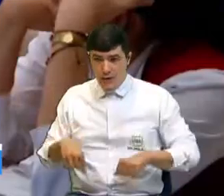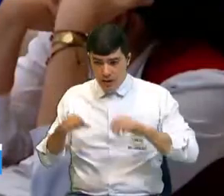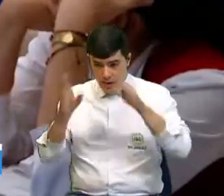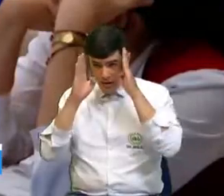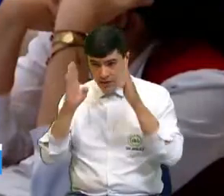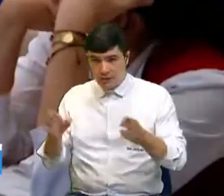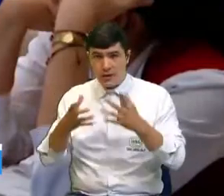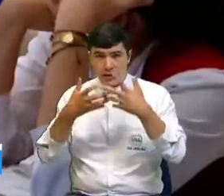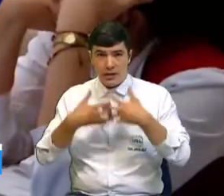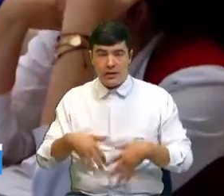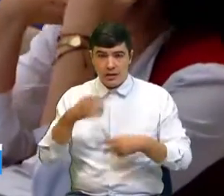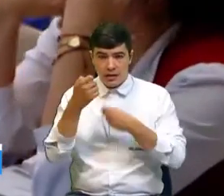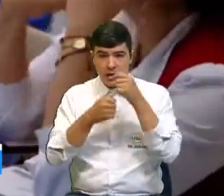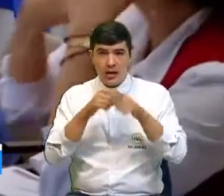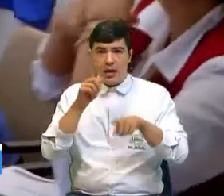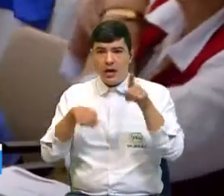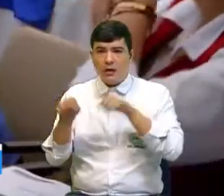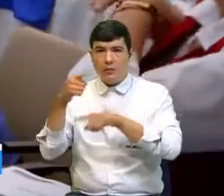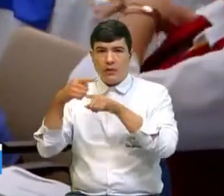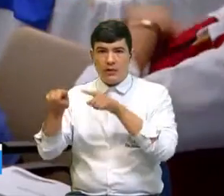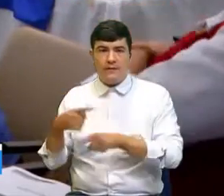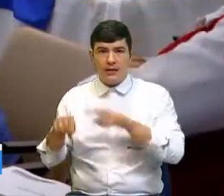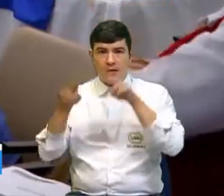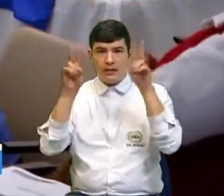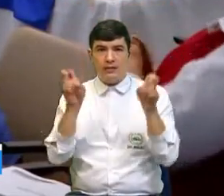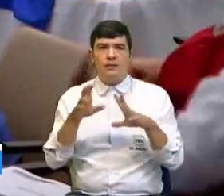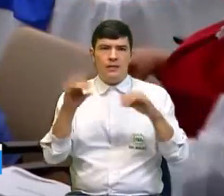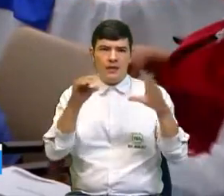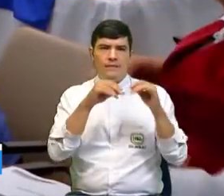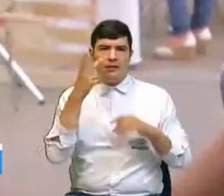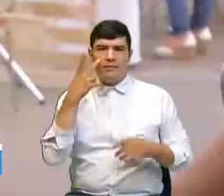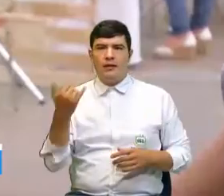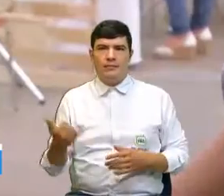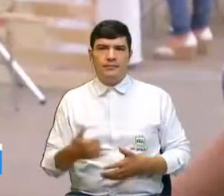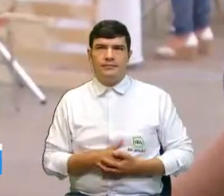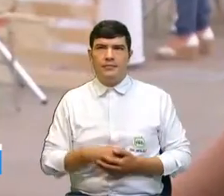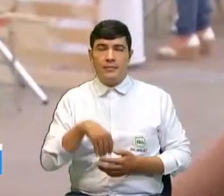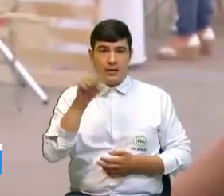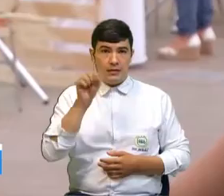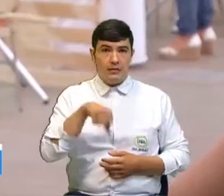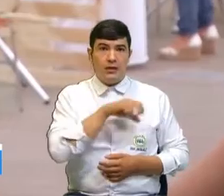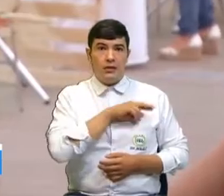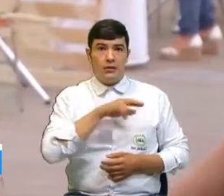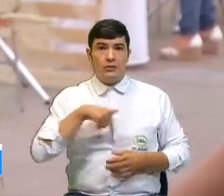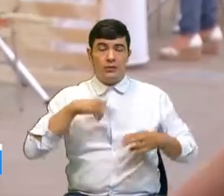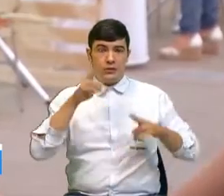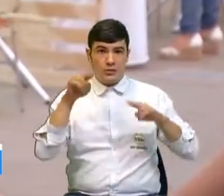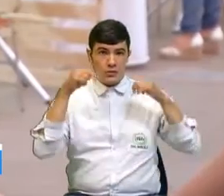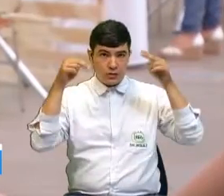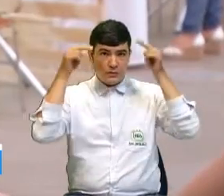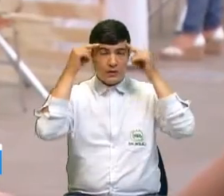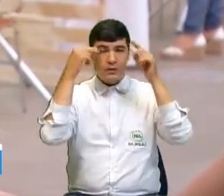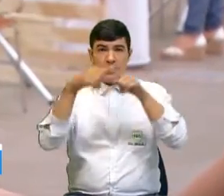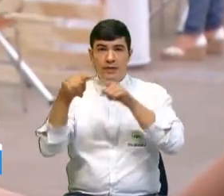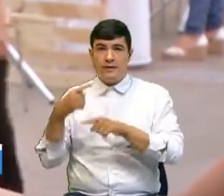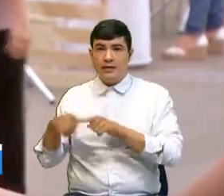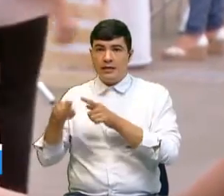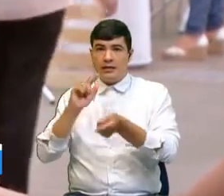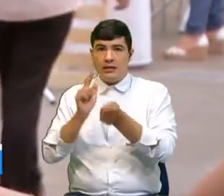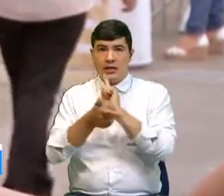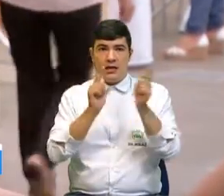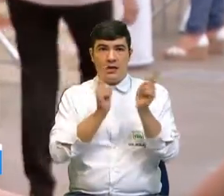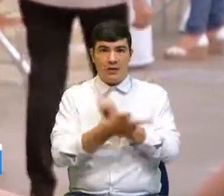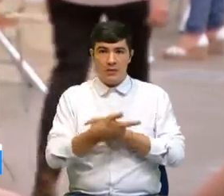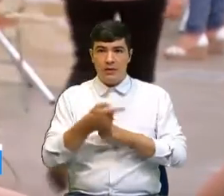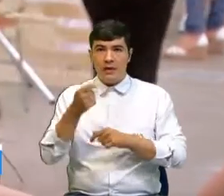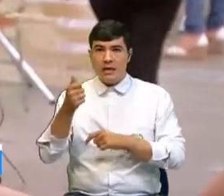en el campo laboral fueron algunos de los temas claves que se desarrollaron. Tengamos conocimiento de todos los cambios que se presentan